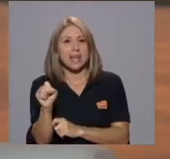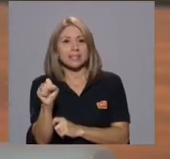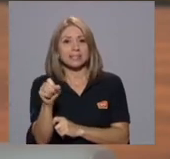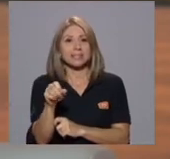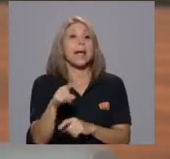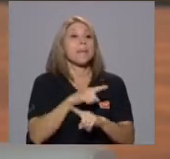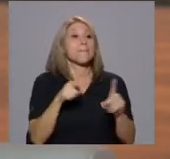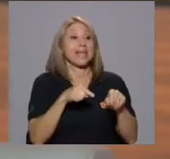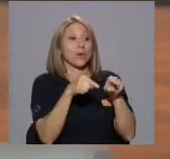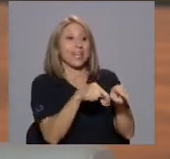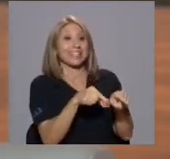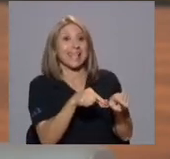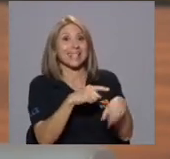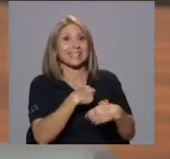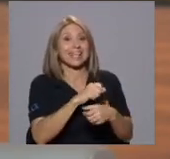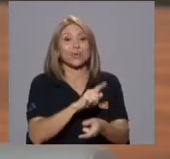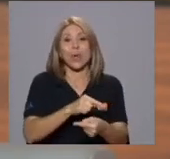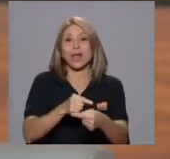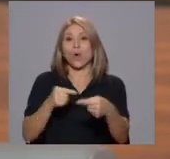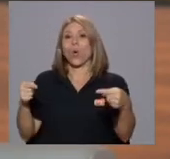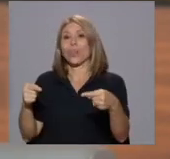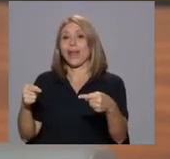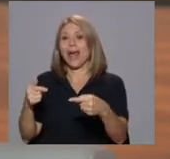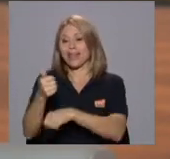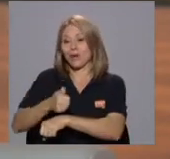esta constitución. Se hizo una constitución por sectores.